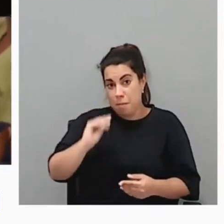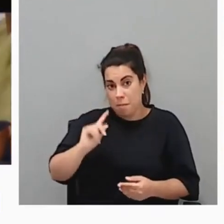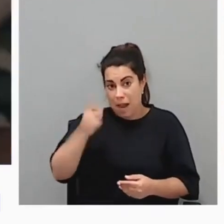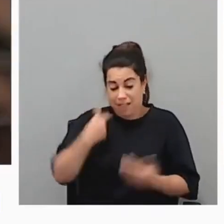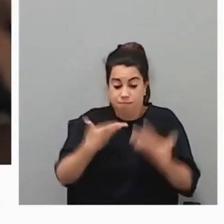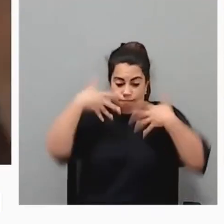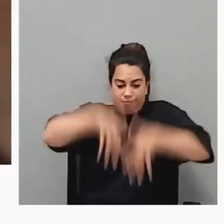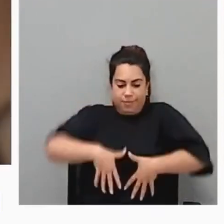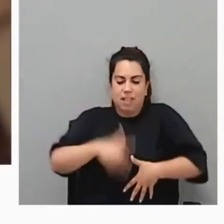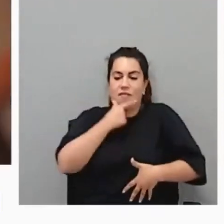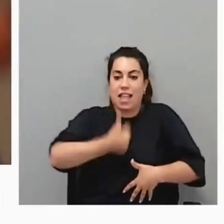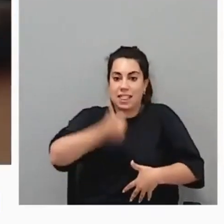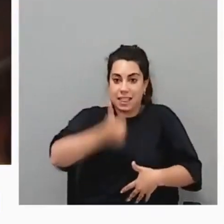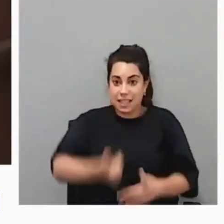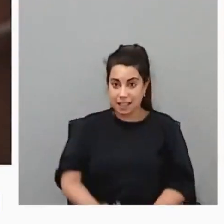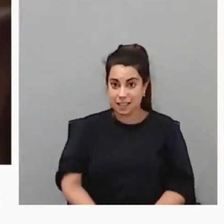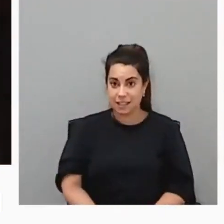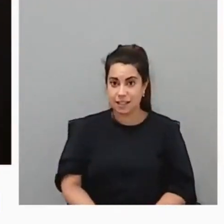Hola.